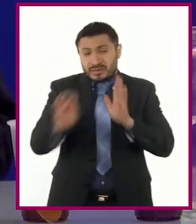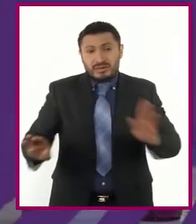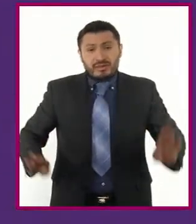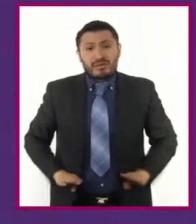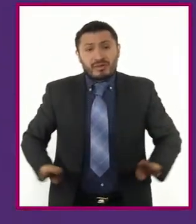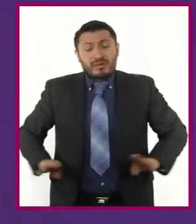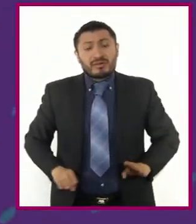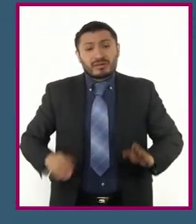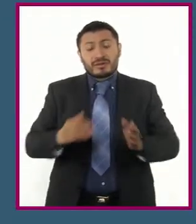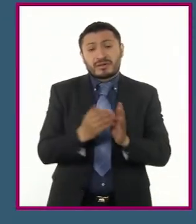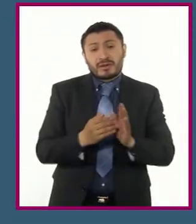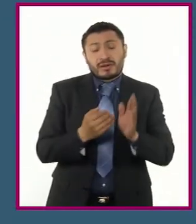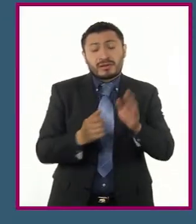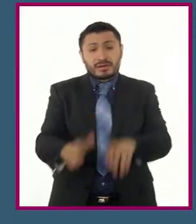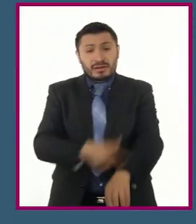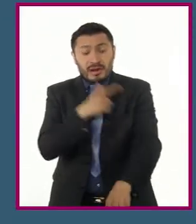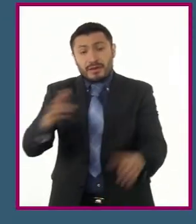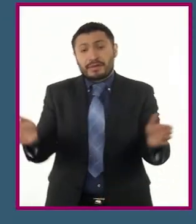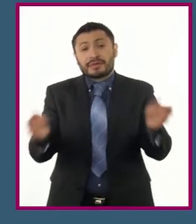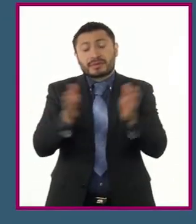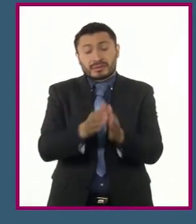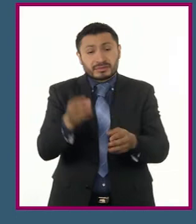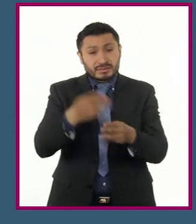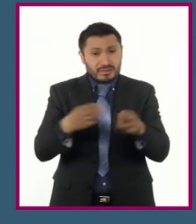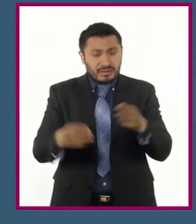de la materia. Las propiedades